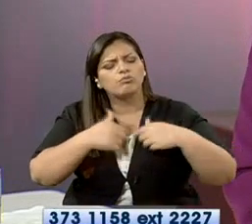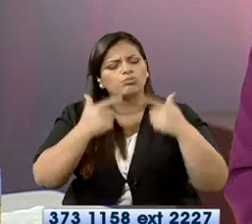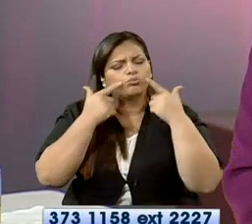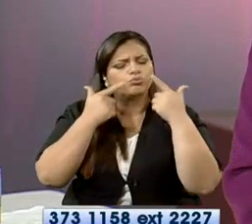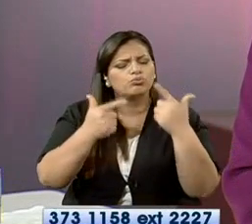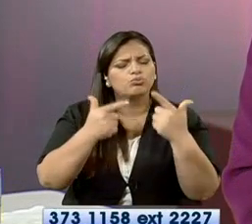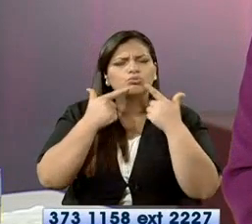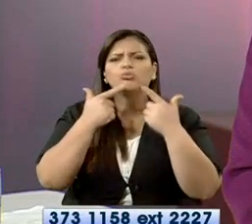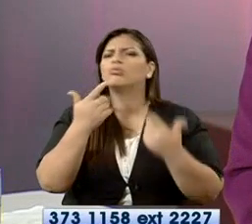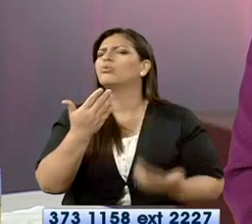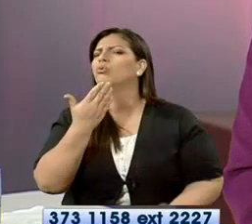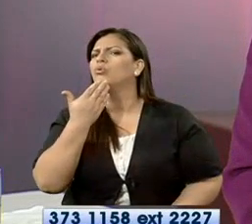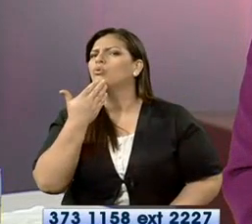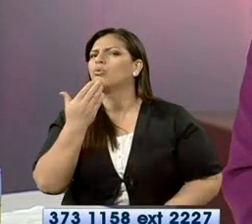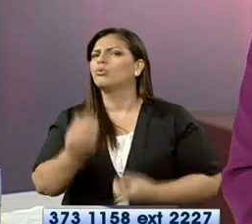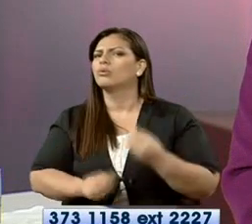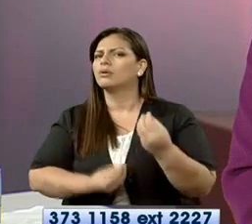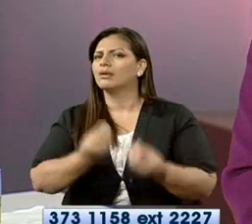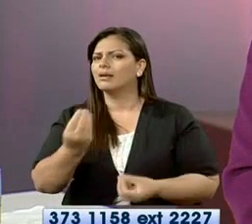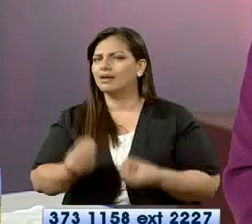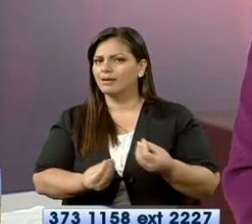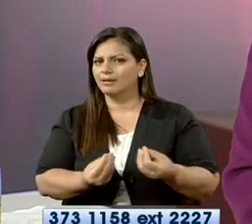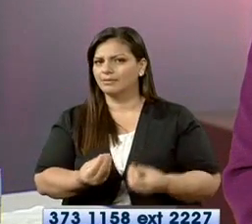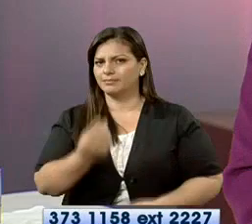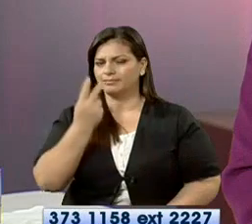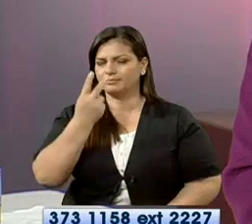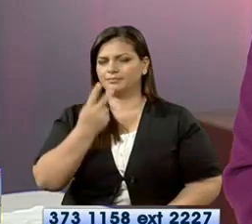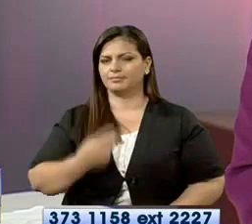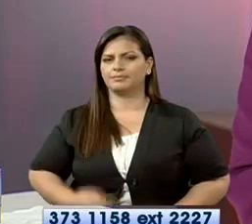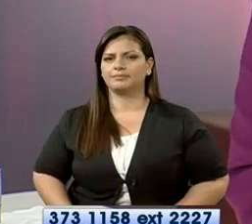cuando se convive con un perro de raza grande.